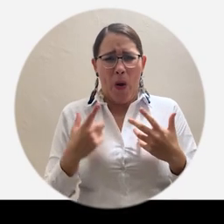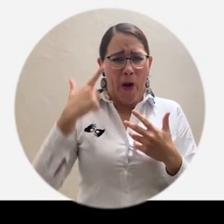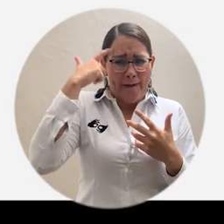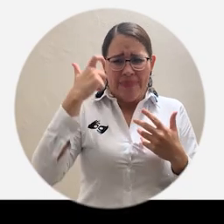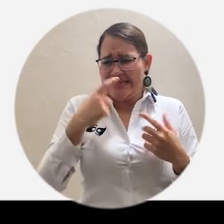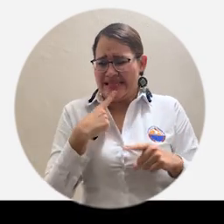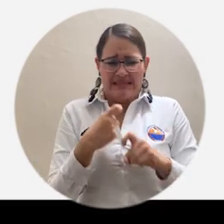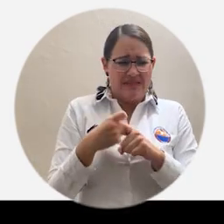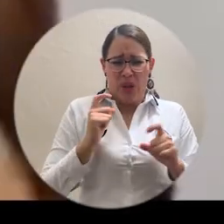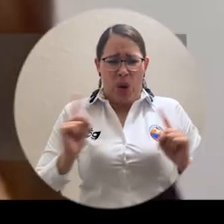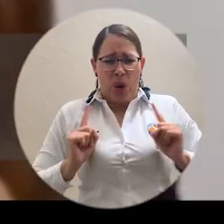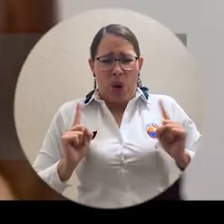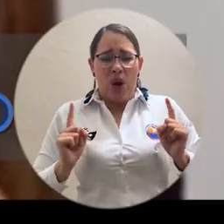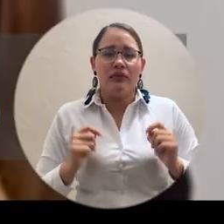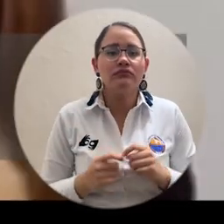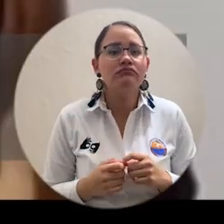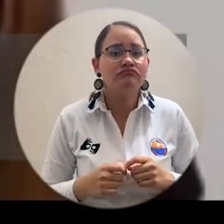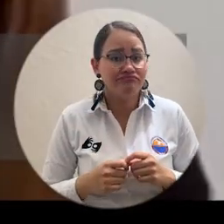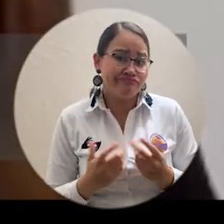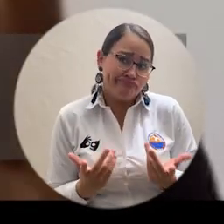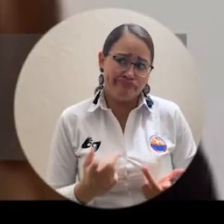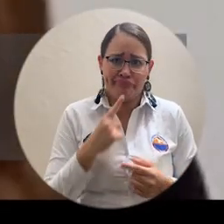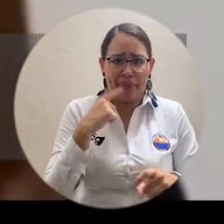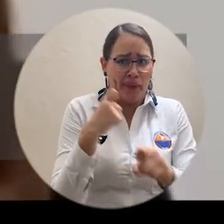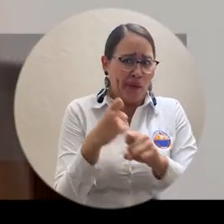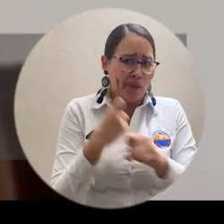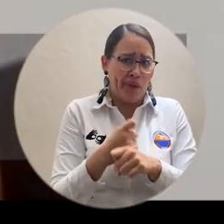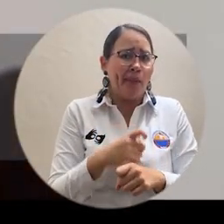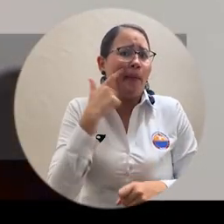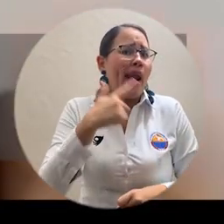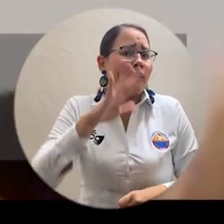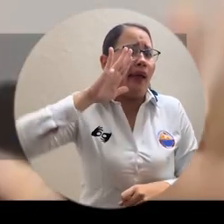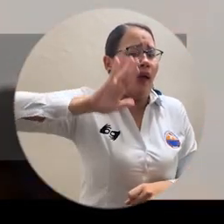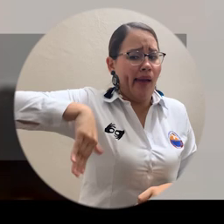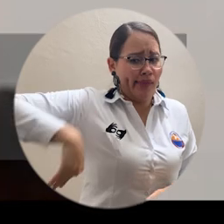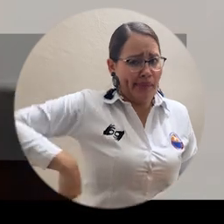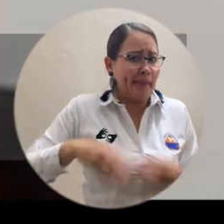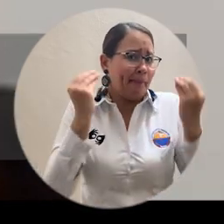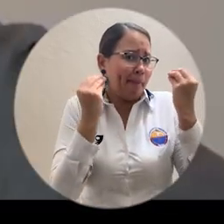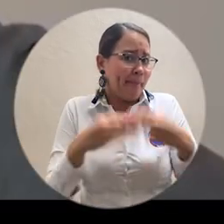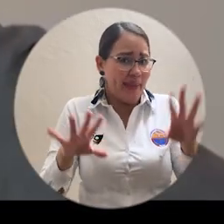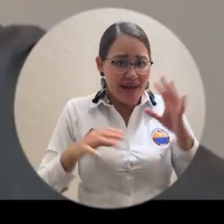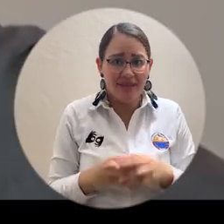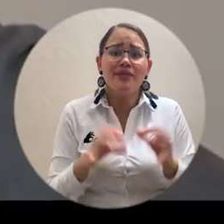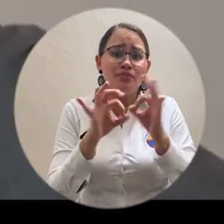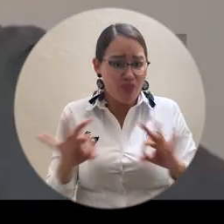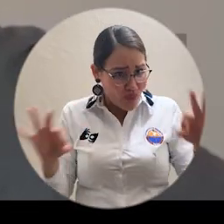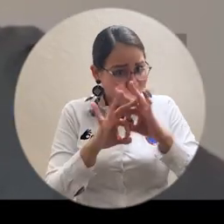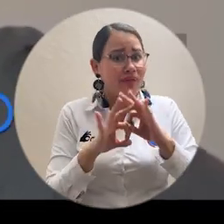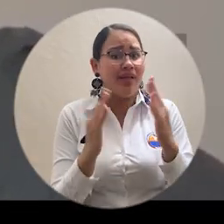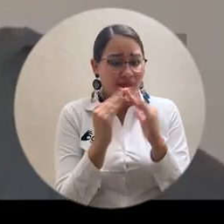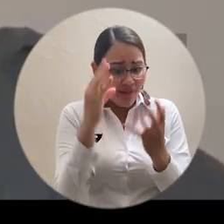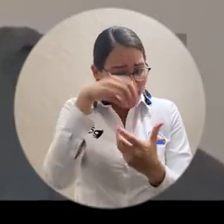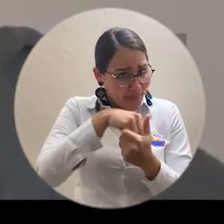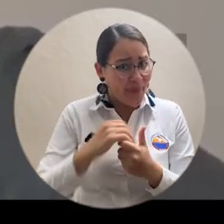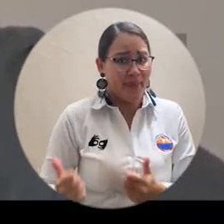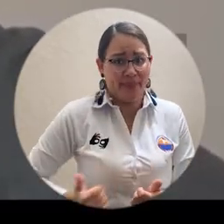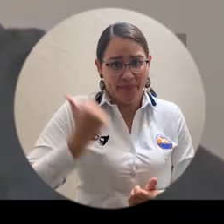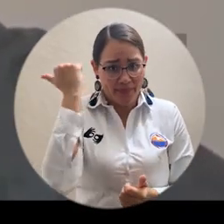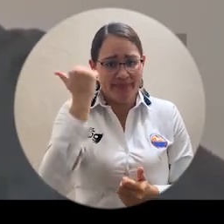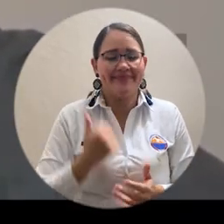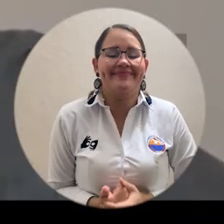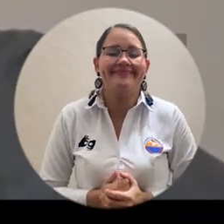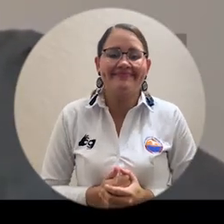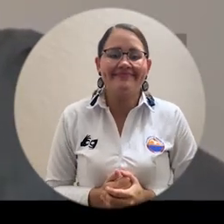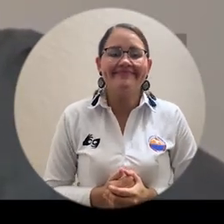pues se pueden quedar en el tiempo en este tema de confinamiento en donde todos estamos encerrados. Hoy todos tuvimos que reinventar las clases por internet, hoy